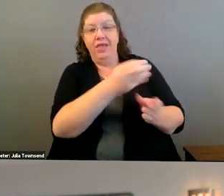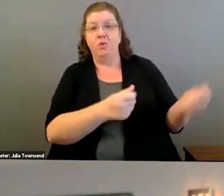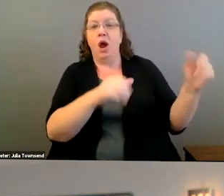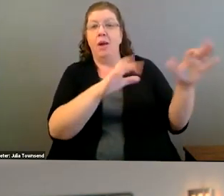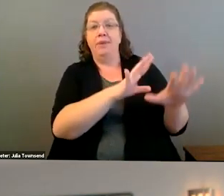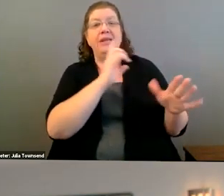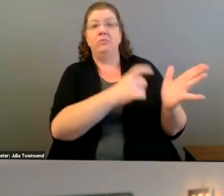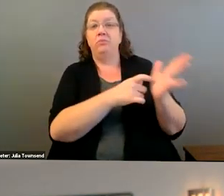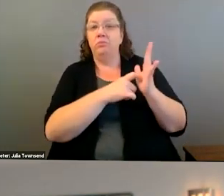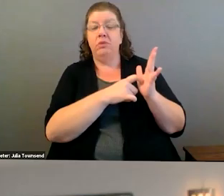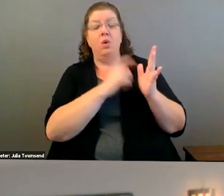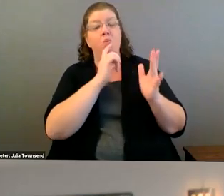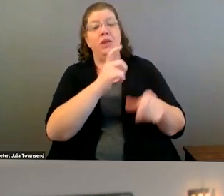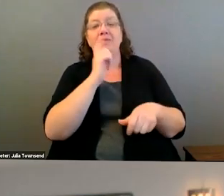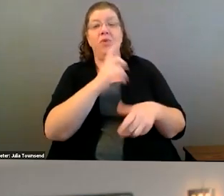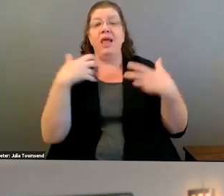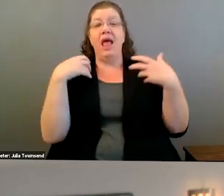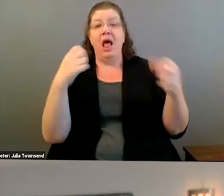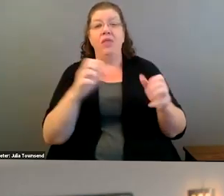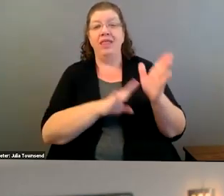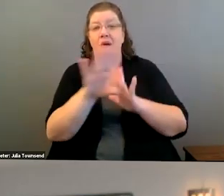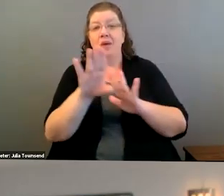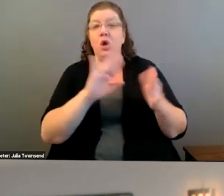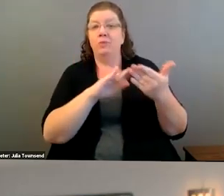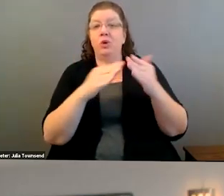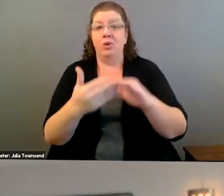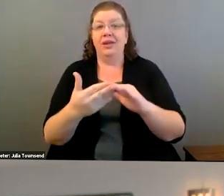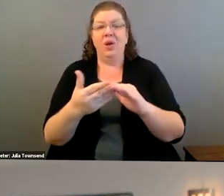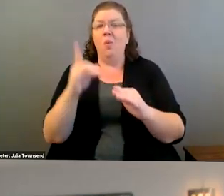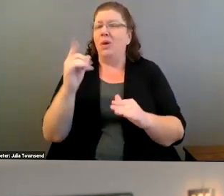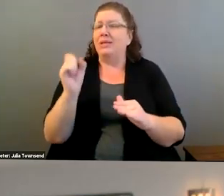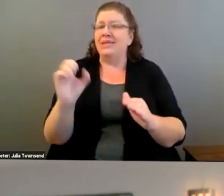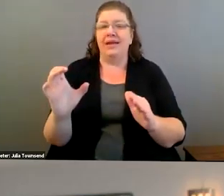también está enlazado a la salud de nuestra comunidad